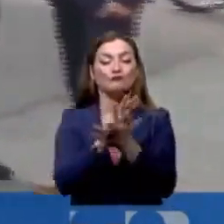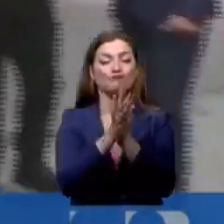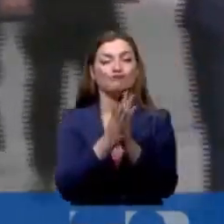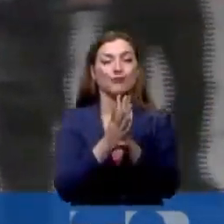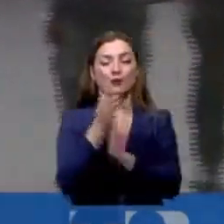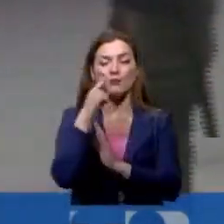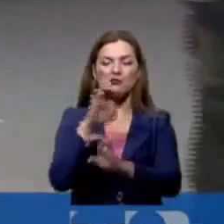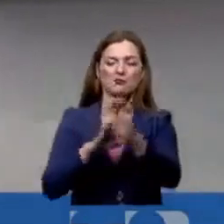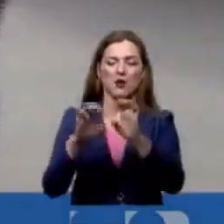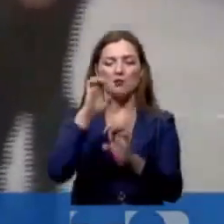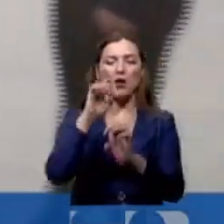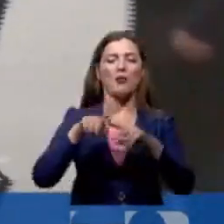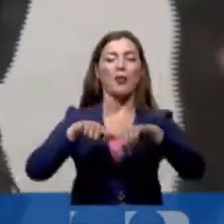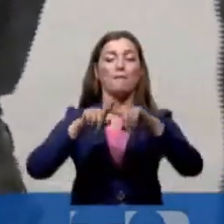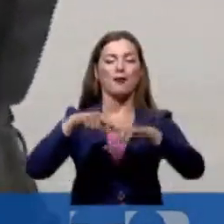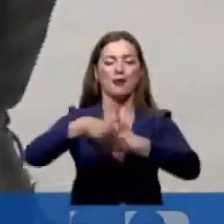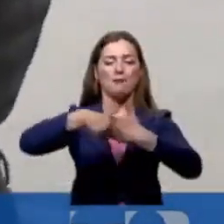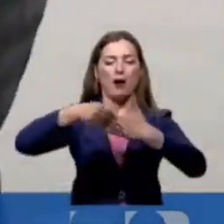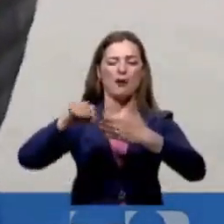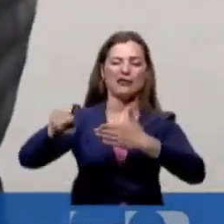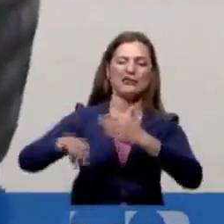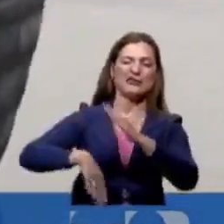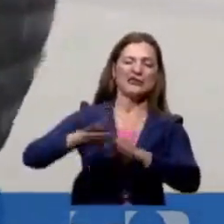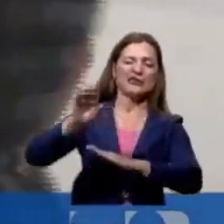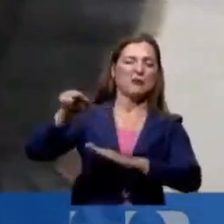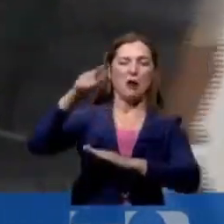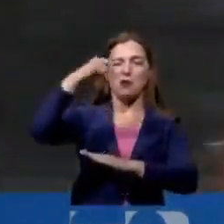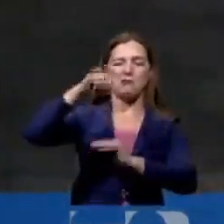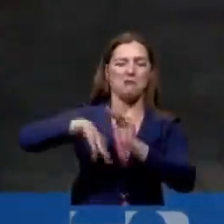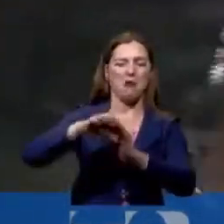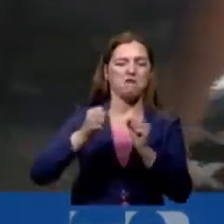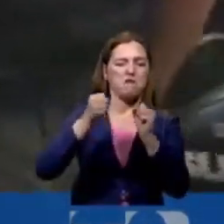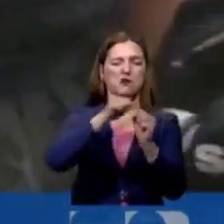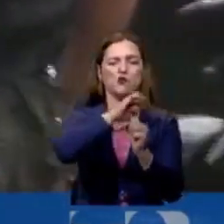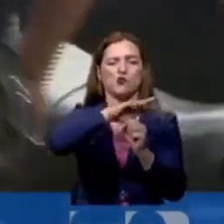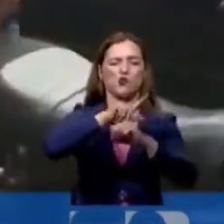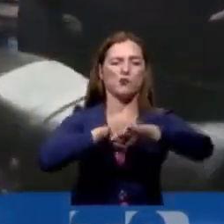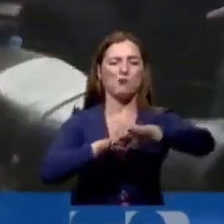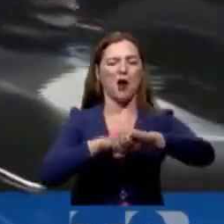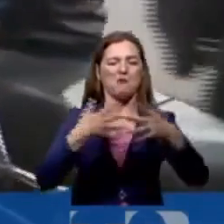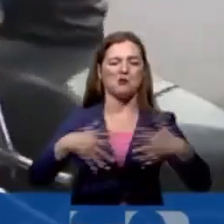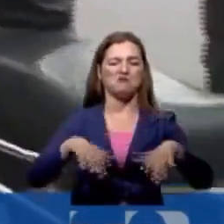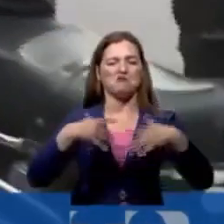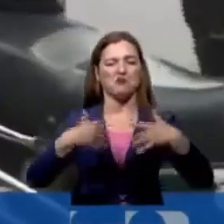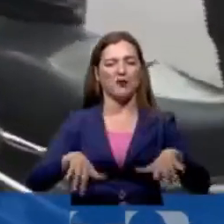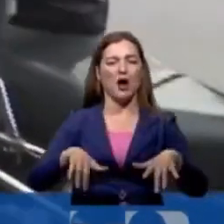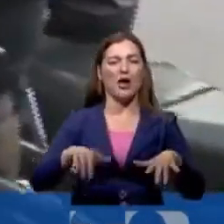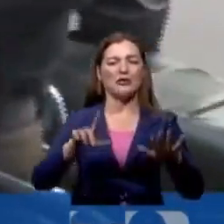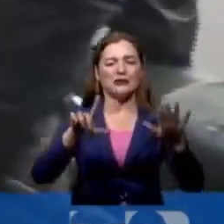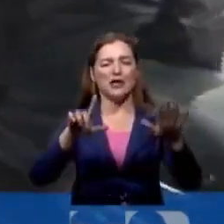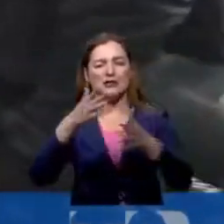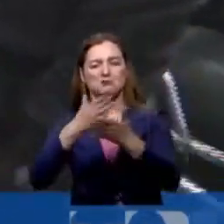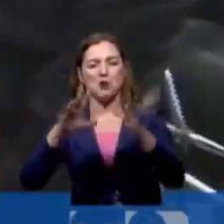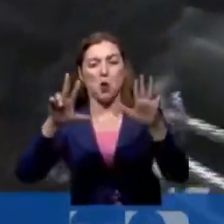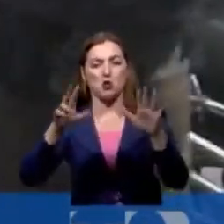tenemos detectados de acuerdo a la georreferenciación, y por lo general se los realizan los operativos en las horas picos donde existe mayor circulación vial y